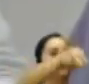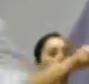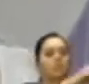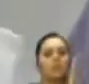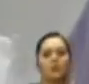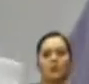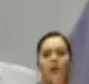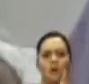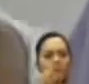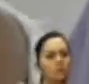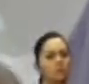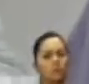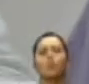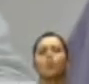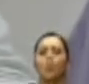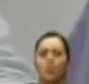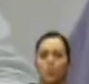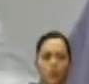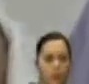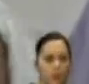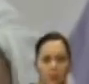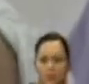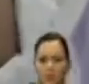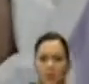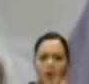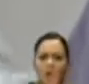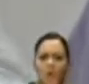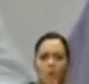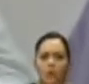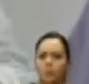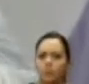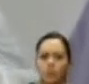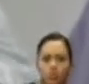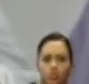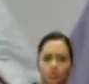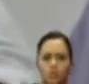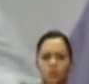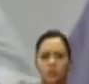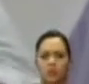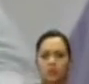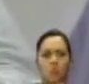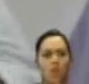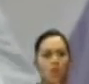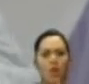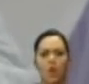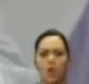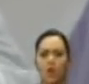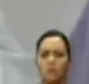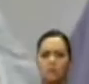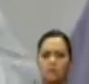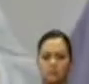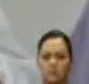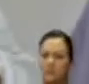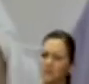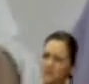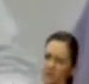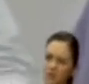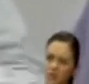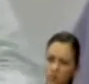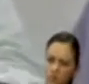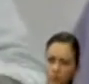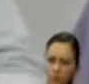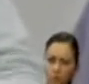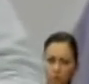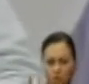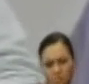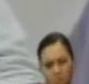nadie. Le decía, ¿cómo puede esta gente aguantar tanto? ¿Y cómo se puede hablar de un modelo económico? O sea, que no insulten un modelo exitoso.